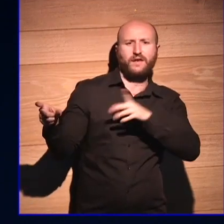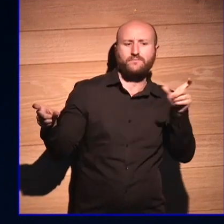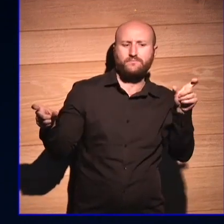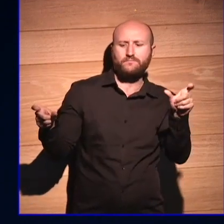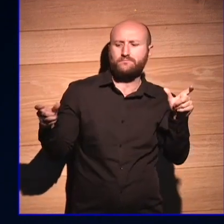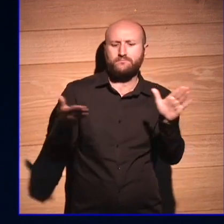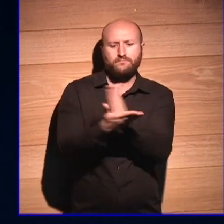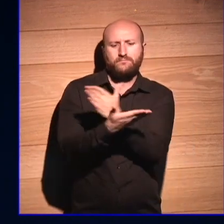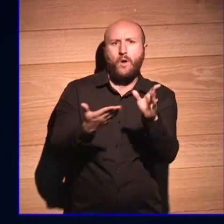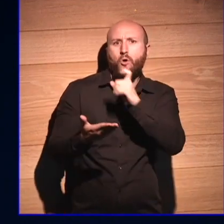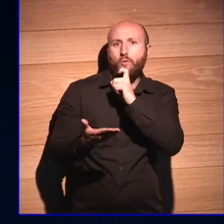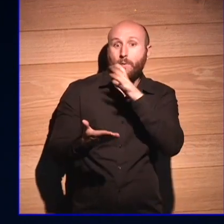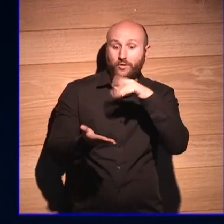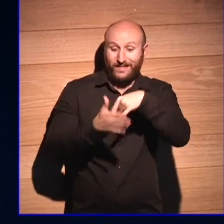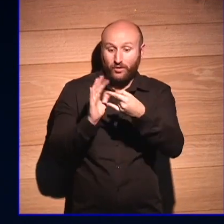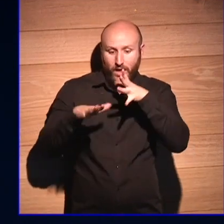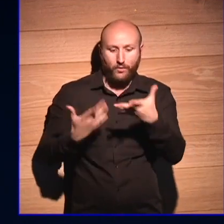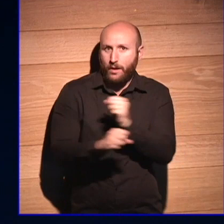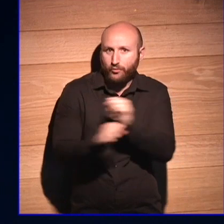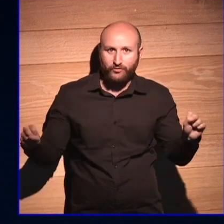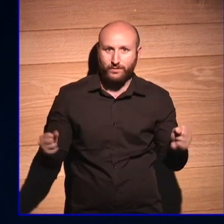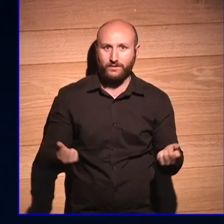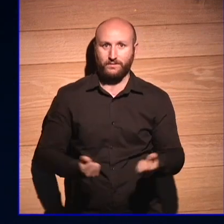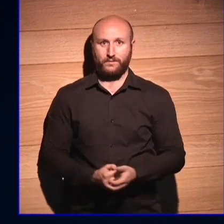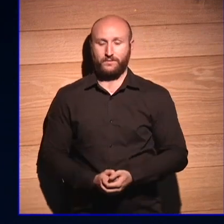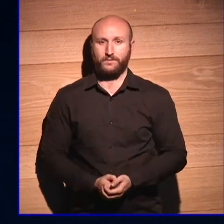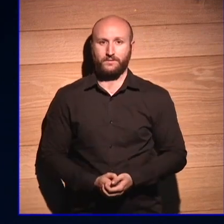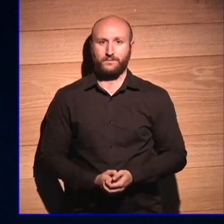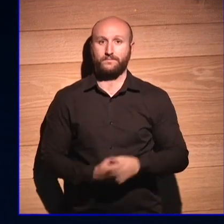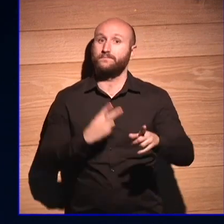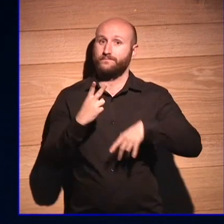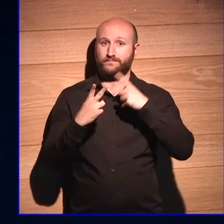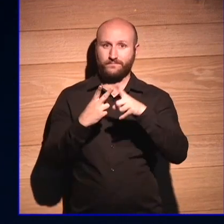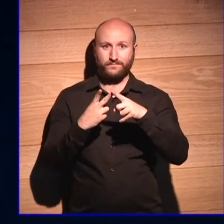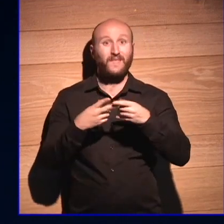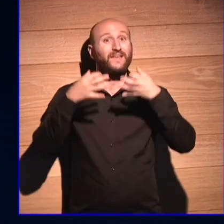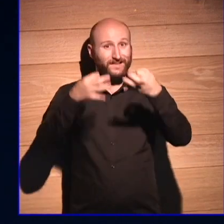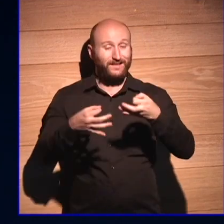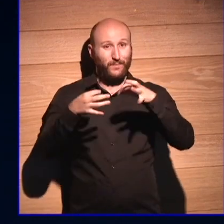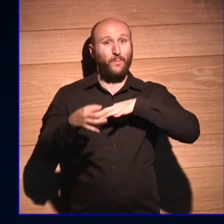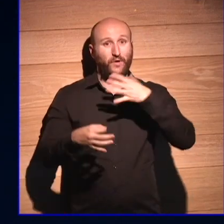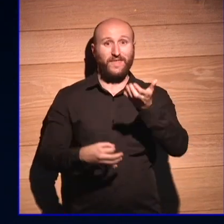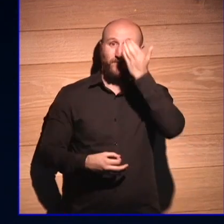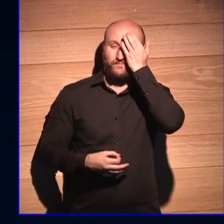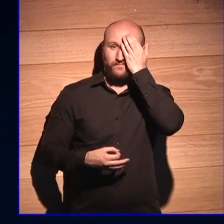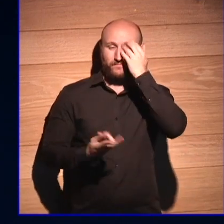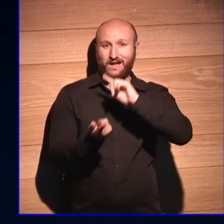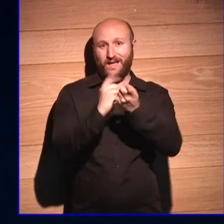tecnología actual todavía no es posible. Y segundo, siempre son hackeables, con lo